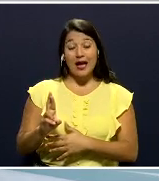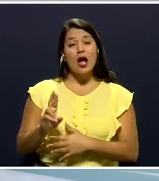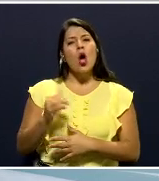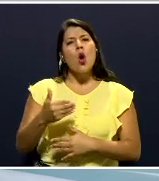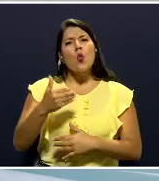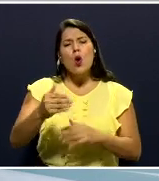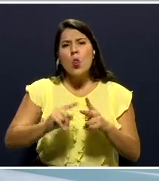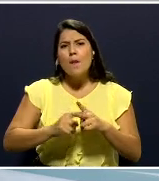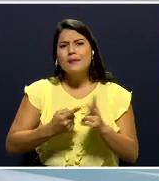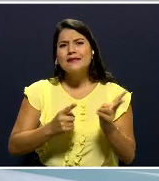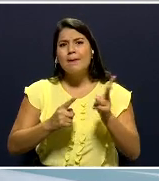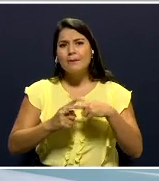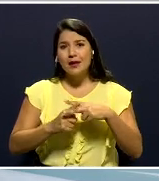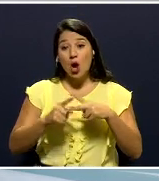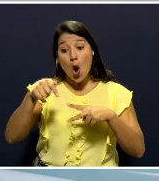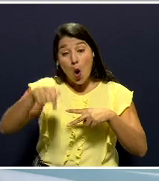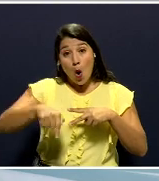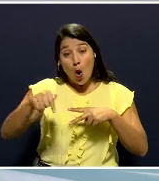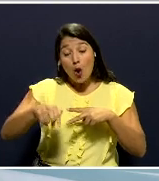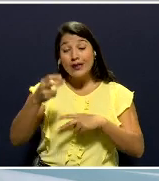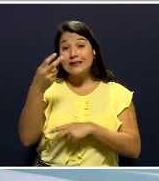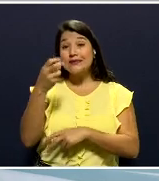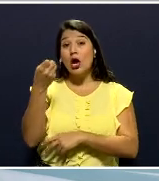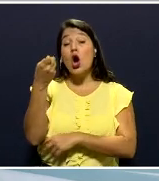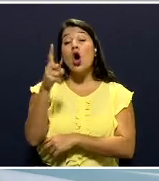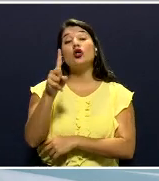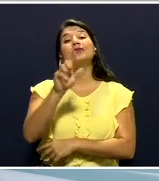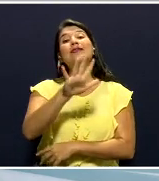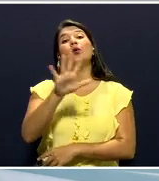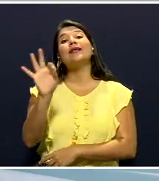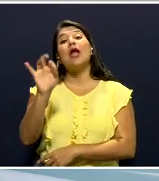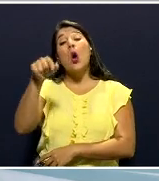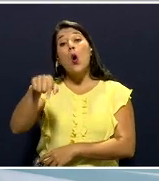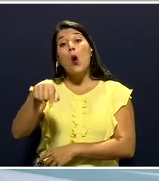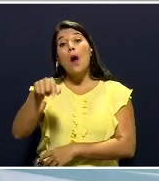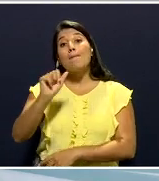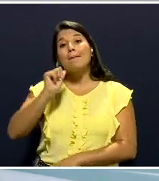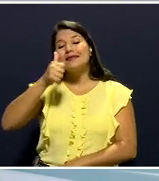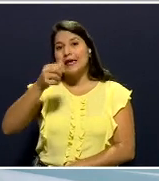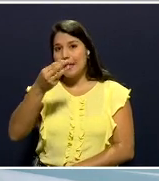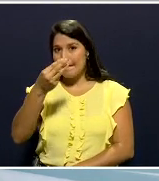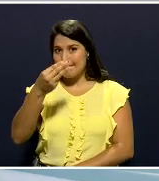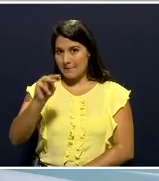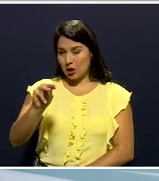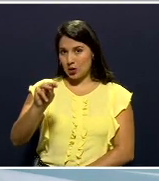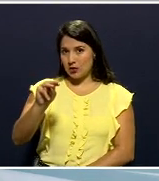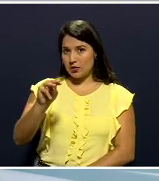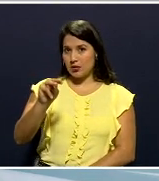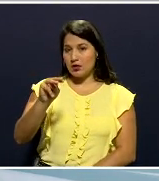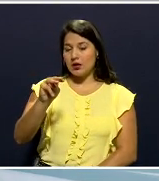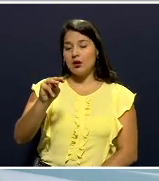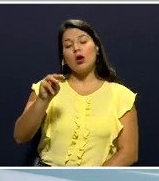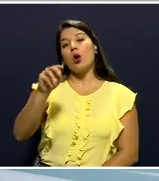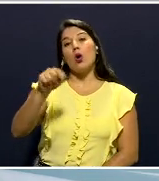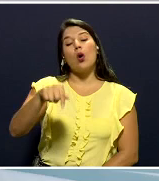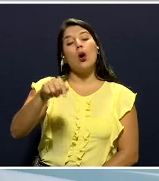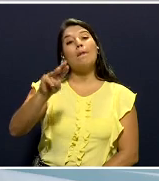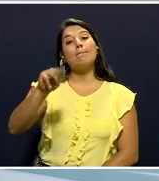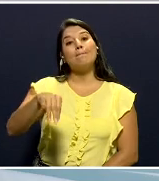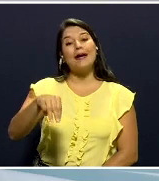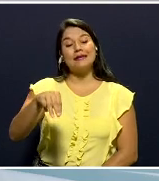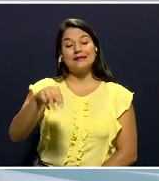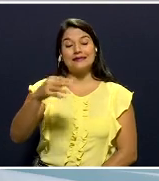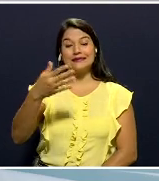medianoche de hoy, miércoles 17 de marzo. La directora de Migración, Raquel Vargas, señaló que